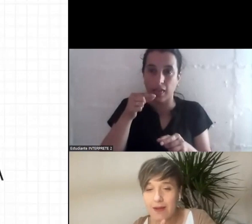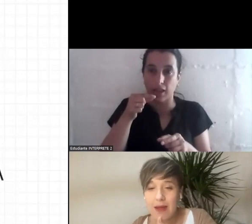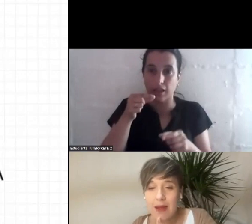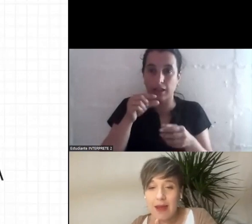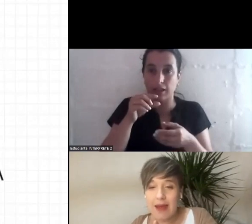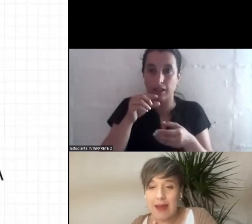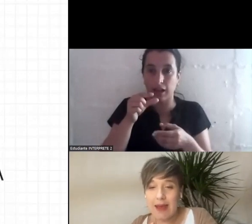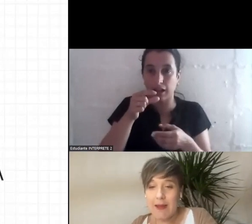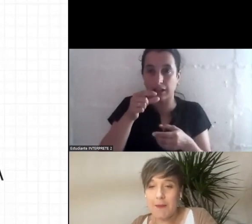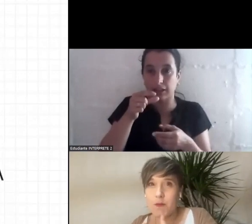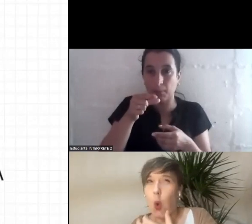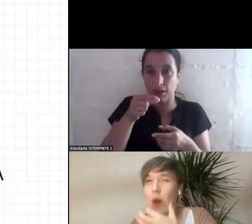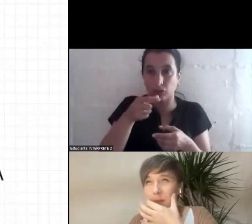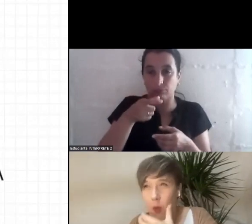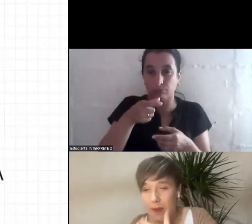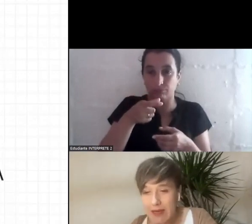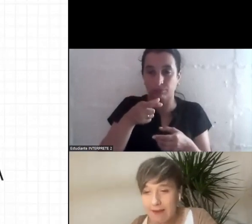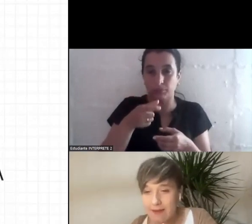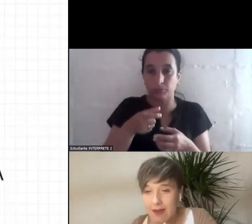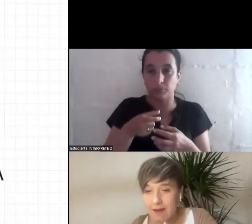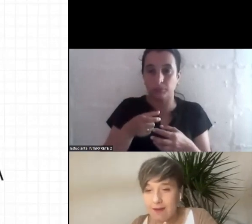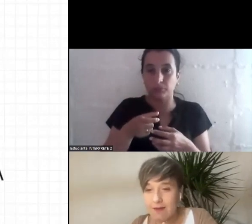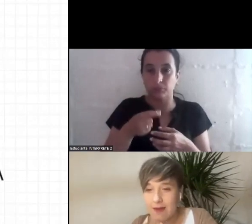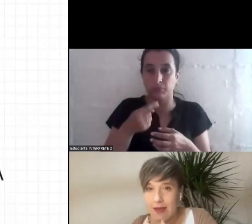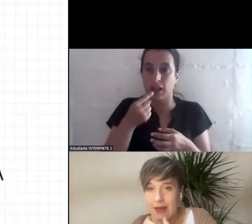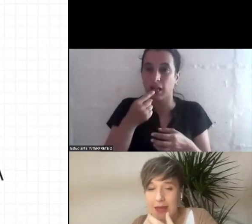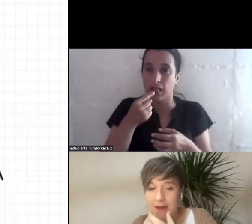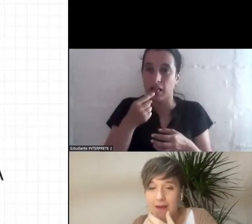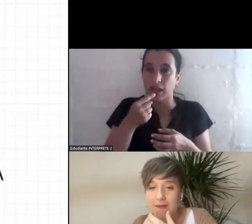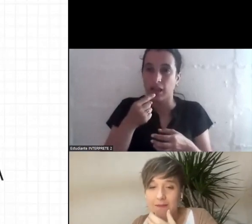Siempre, con un aspecto más grande,